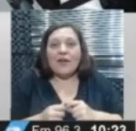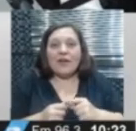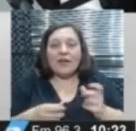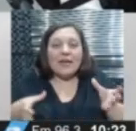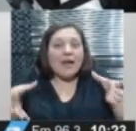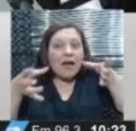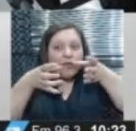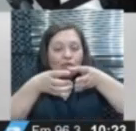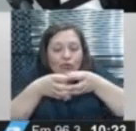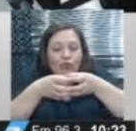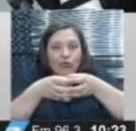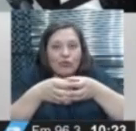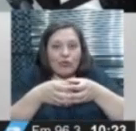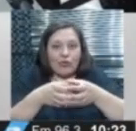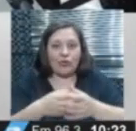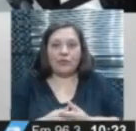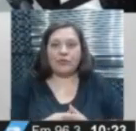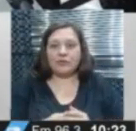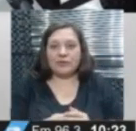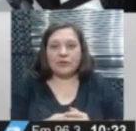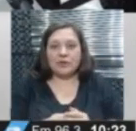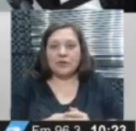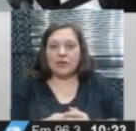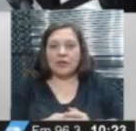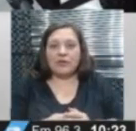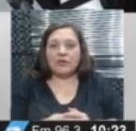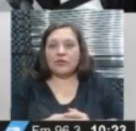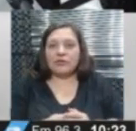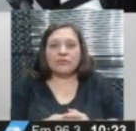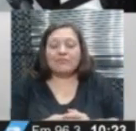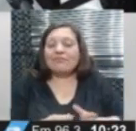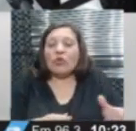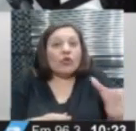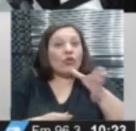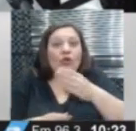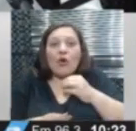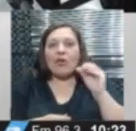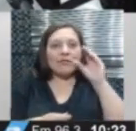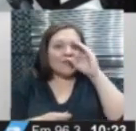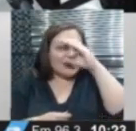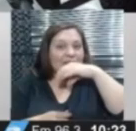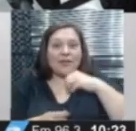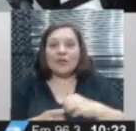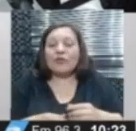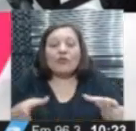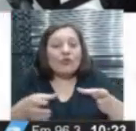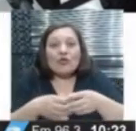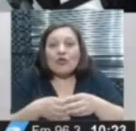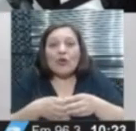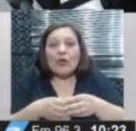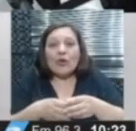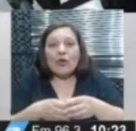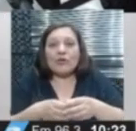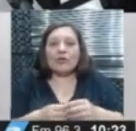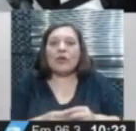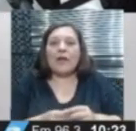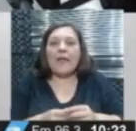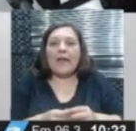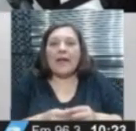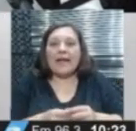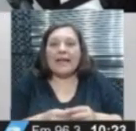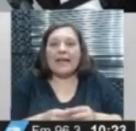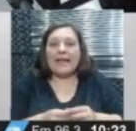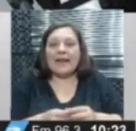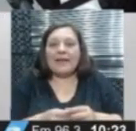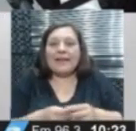afrodescendientes de Colombia para nosotros son todos negros todos venimos de un solo lugar que es África que es nuestra madre